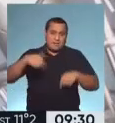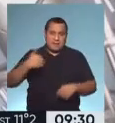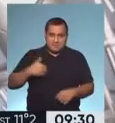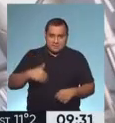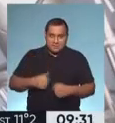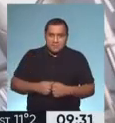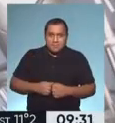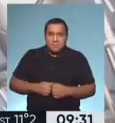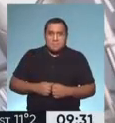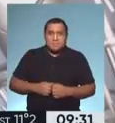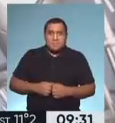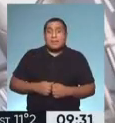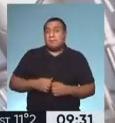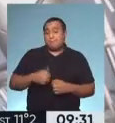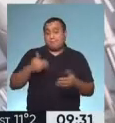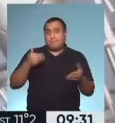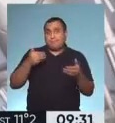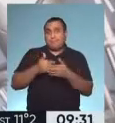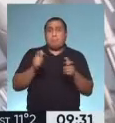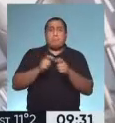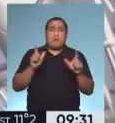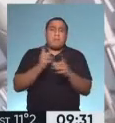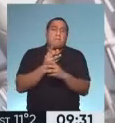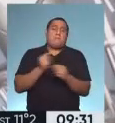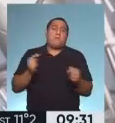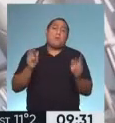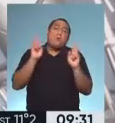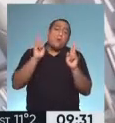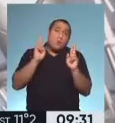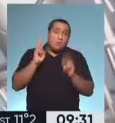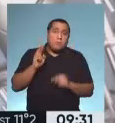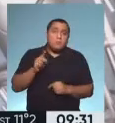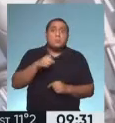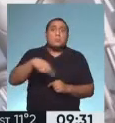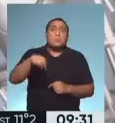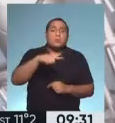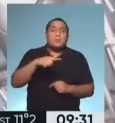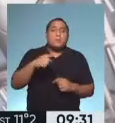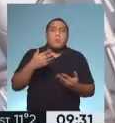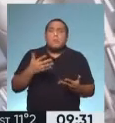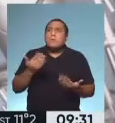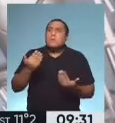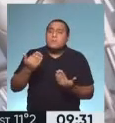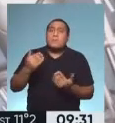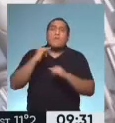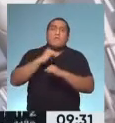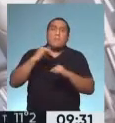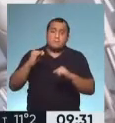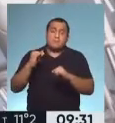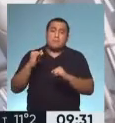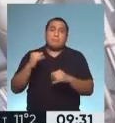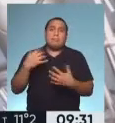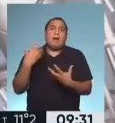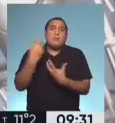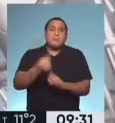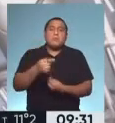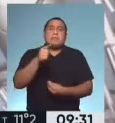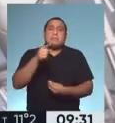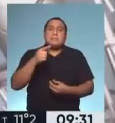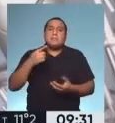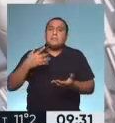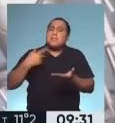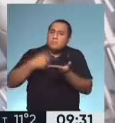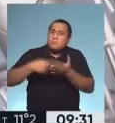y vamos cerrando ya este programa esperamos que hayan podido aprovecharlo con información como siempre decimos que les ayudará a tomar las mejores